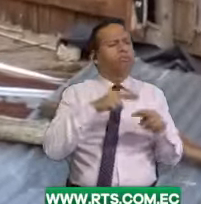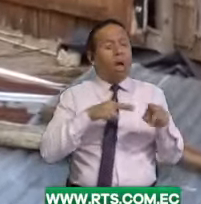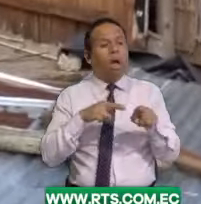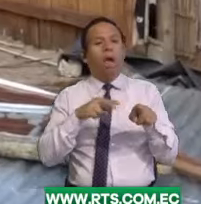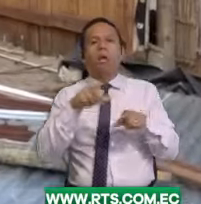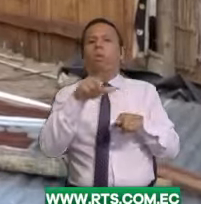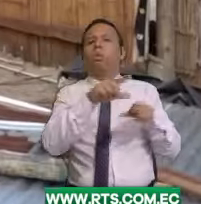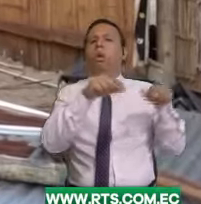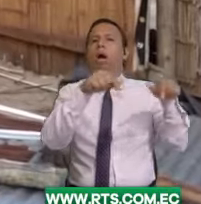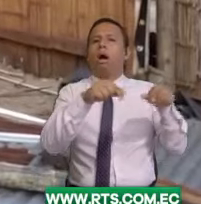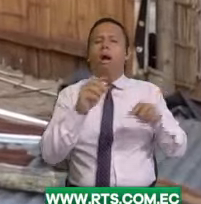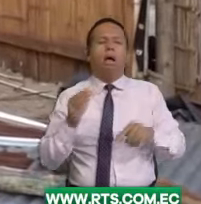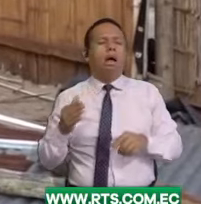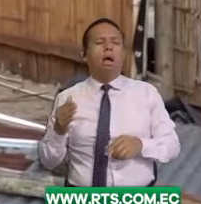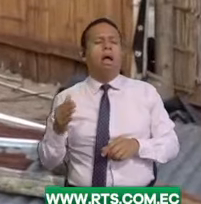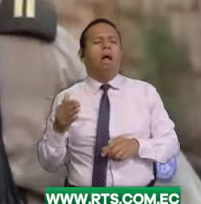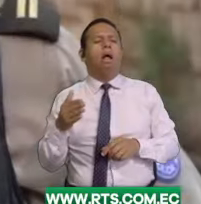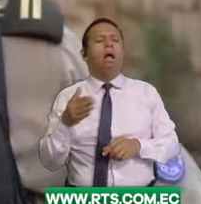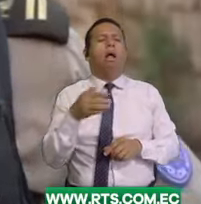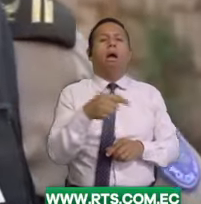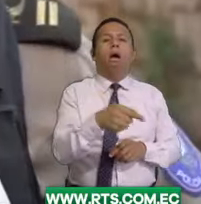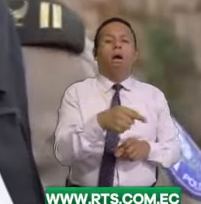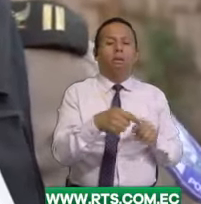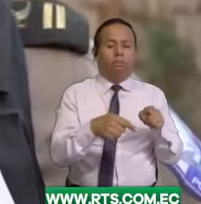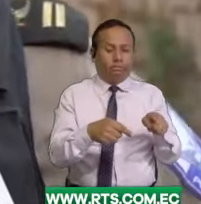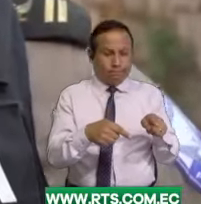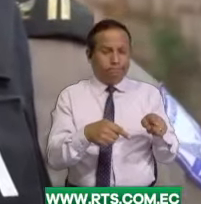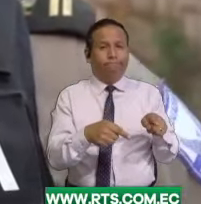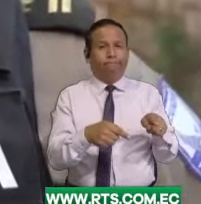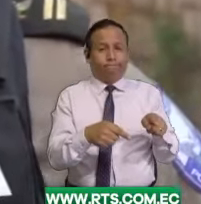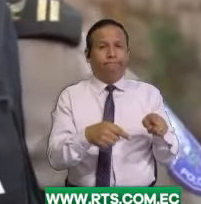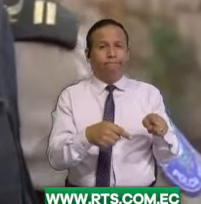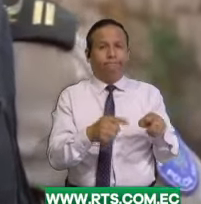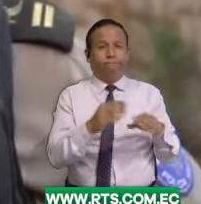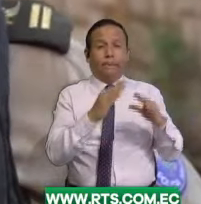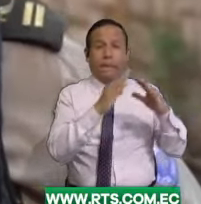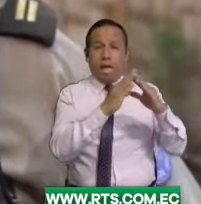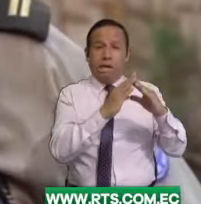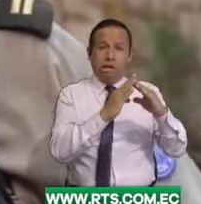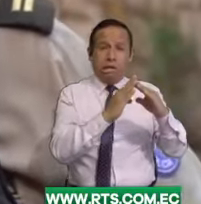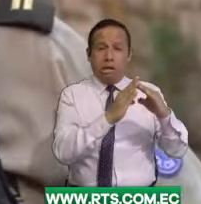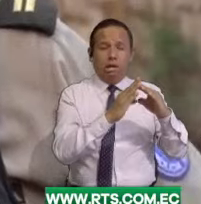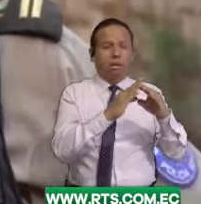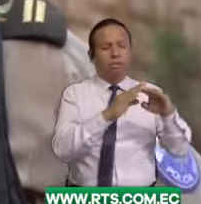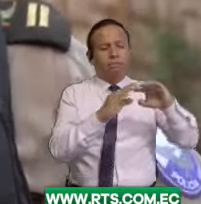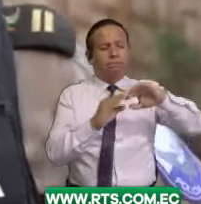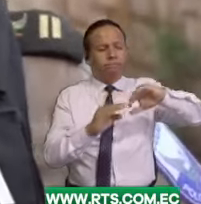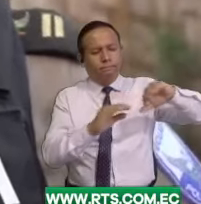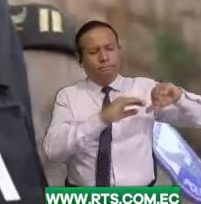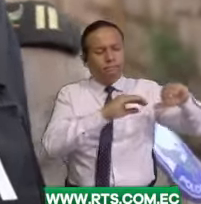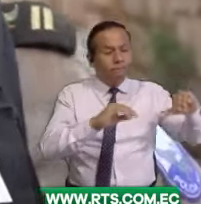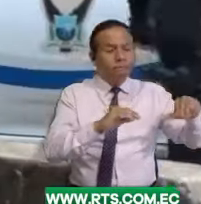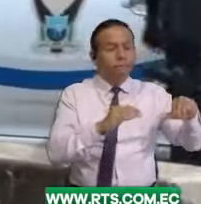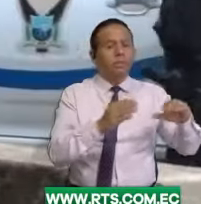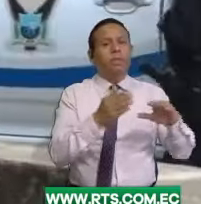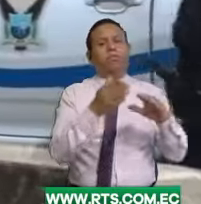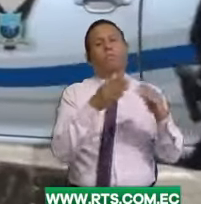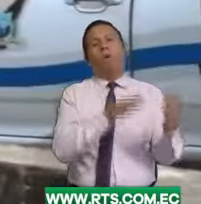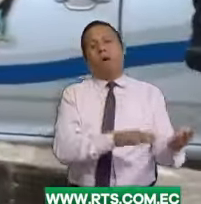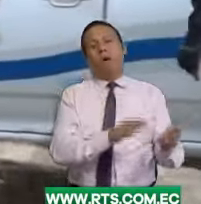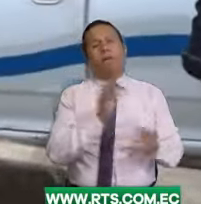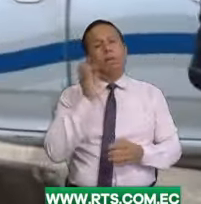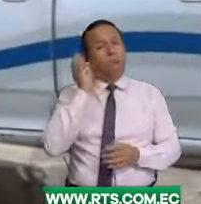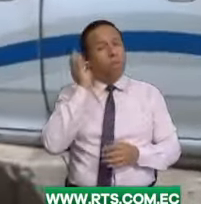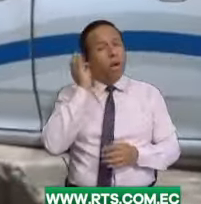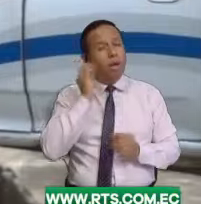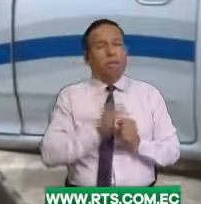Y efectivamente, aquí encontramos ya a la señora, ya en este caso muerta. El